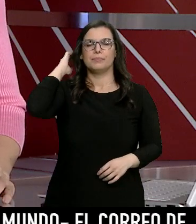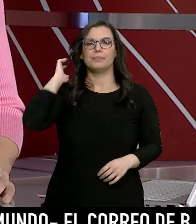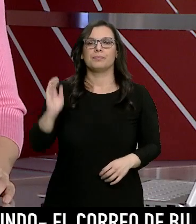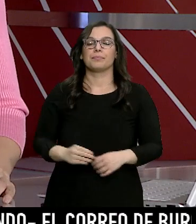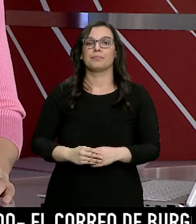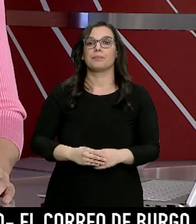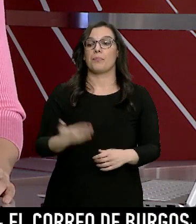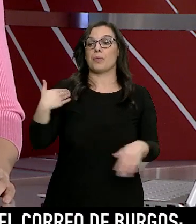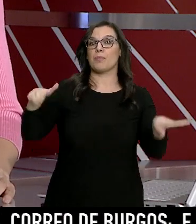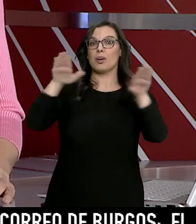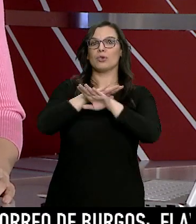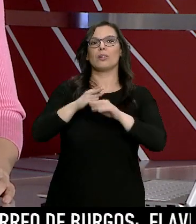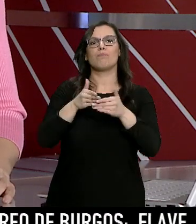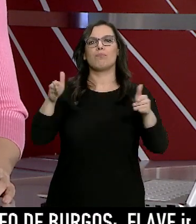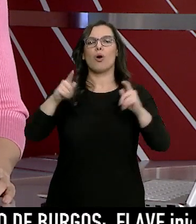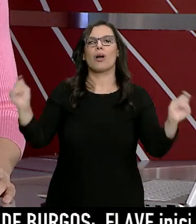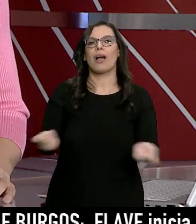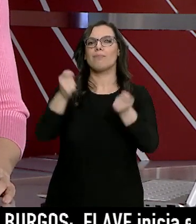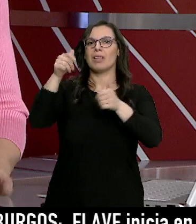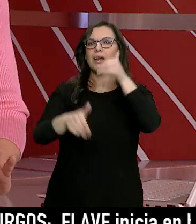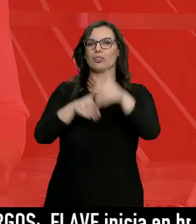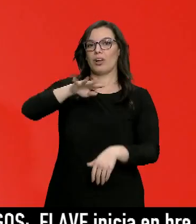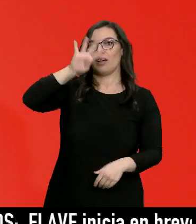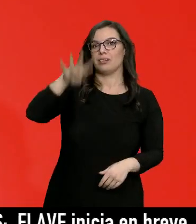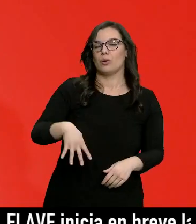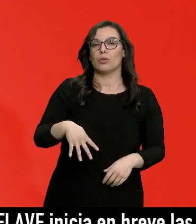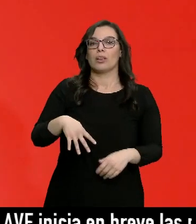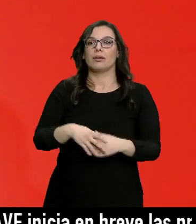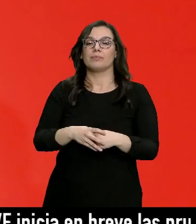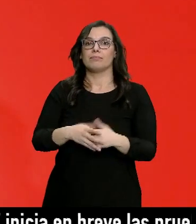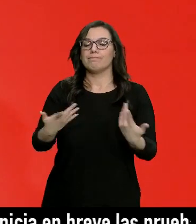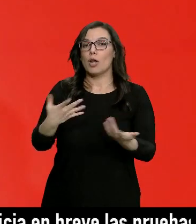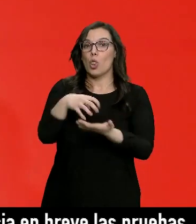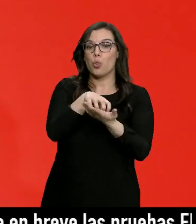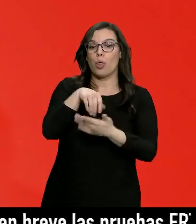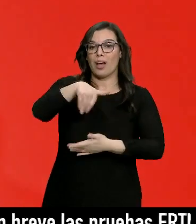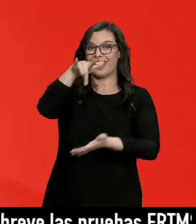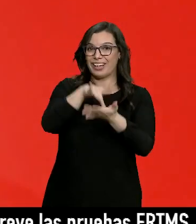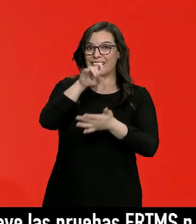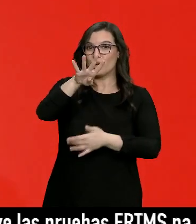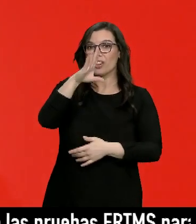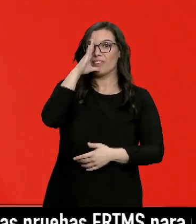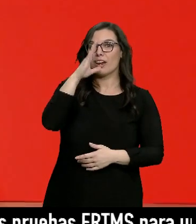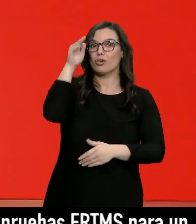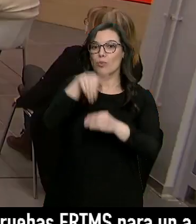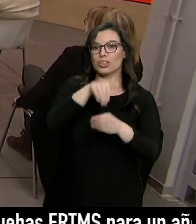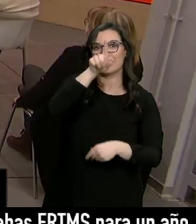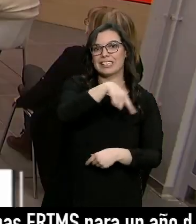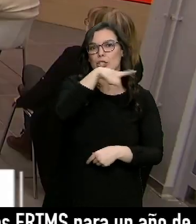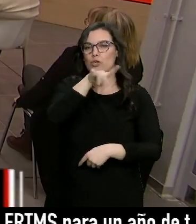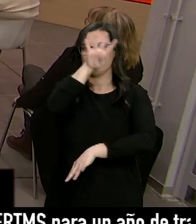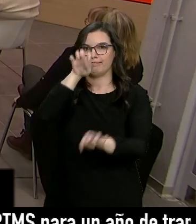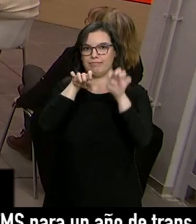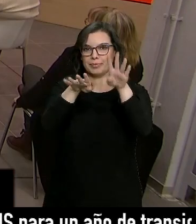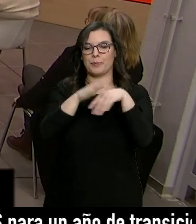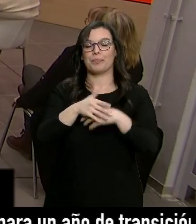Esta noche ha comenzado la campaña electoral en Cataluña sin la seguridad de si se votará el 14 de febrero. Pedro Sánchez ha arropado